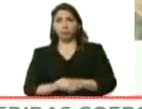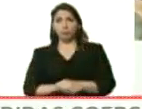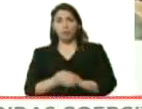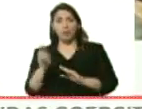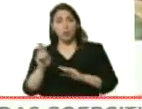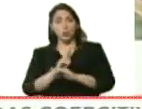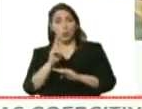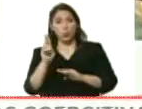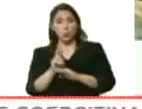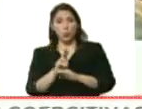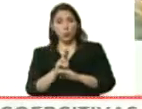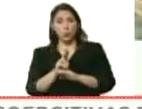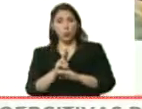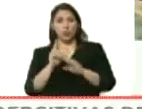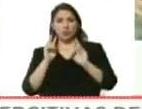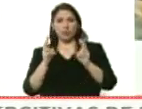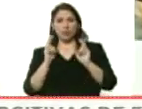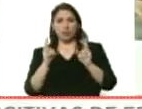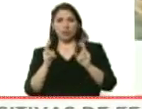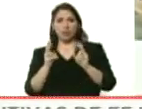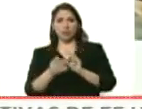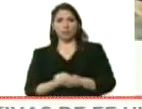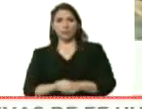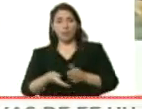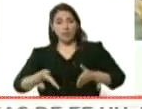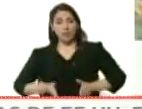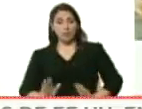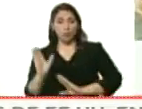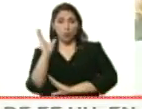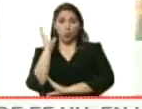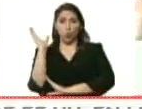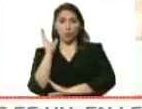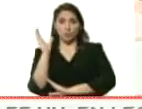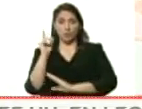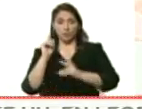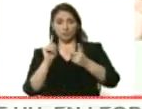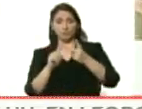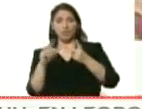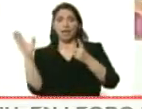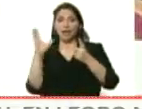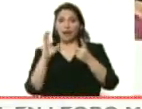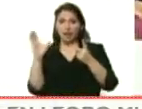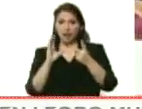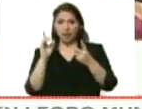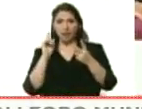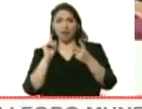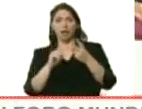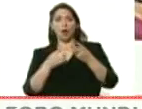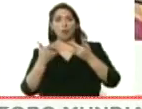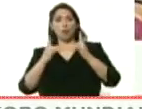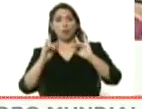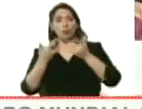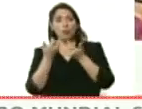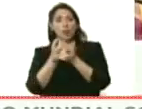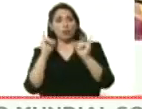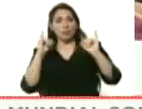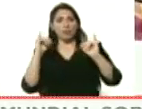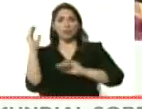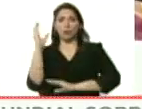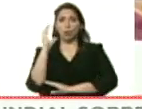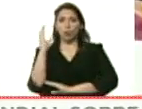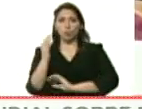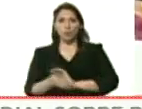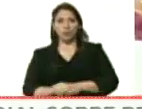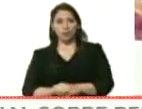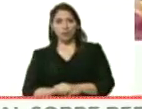uso de términos como los hijos de Colombia, la Caracas, cuna de la independencia colombiana,